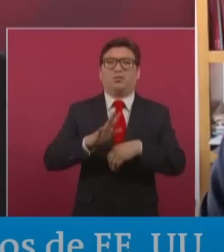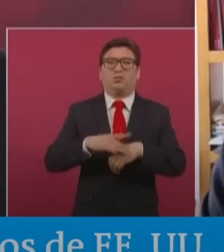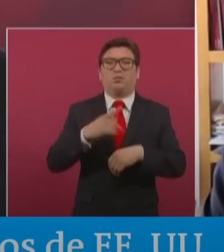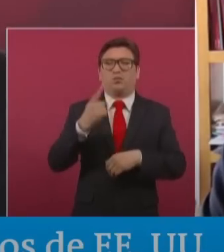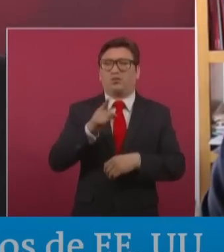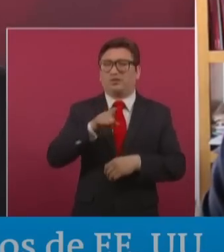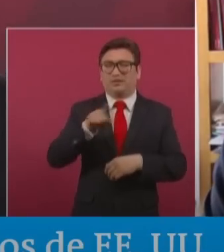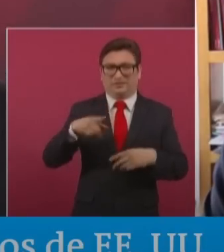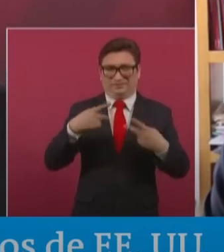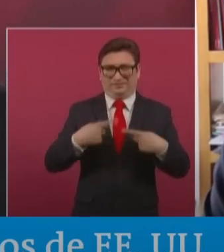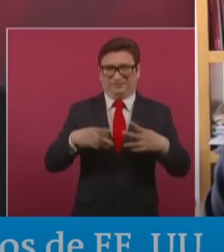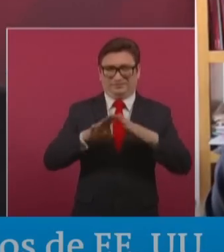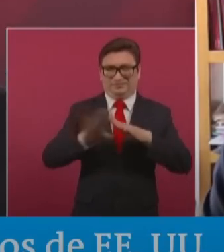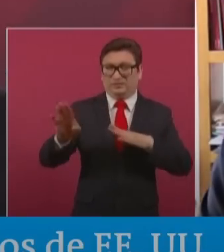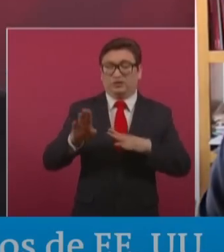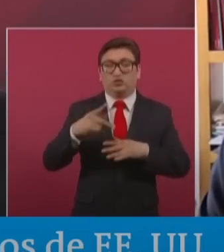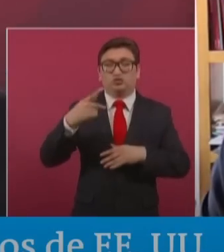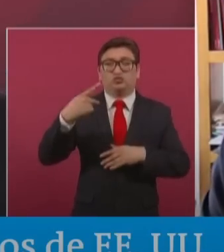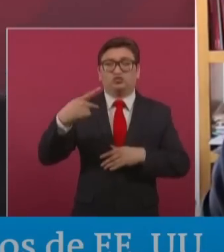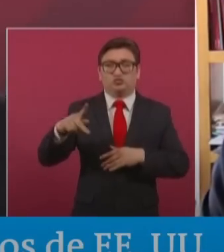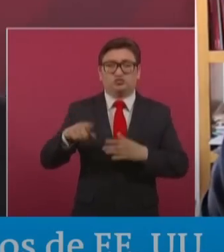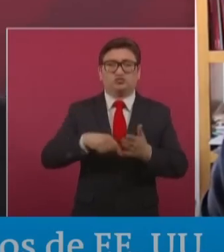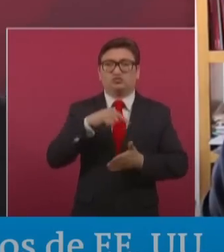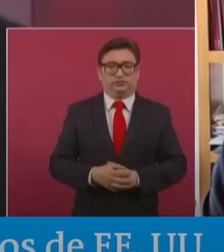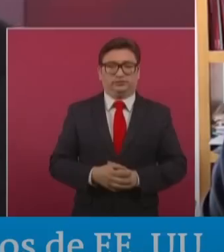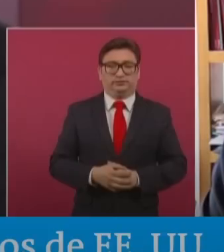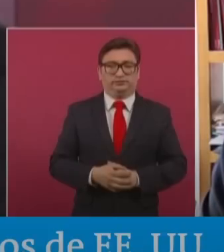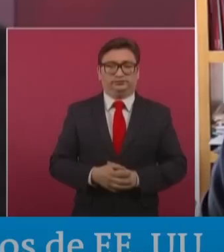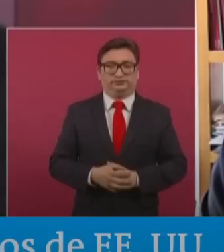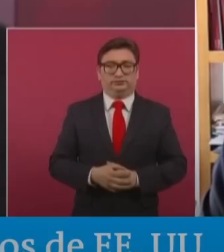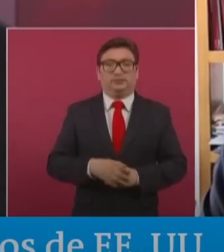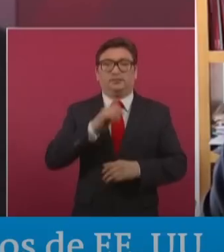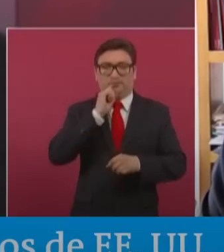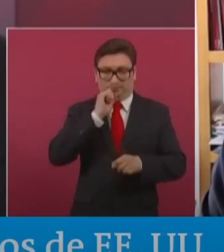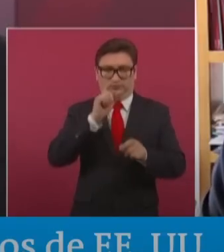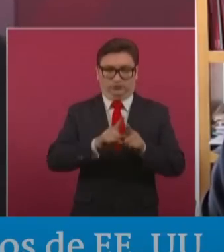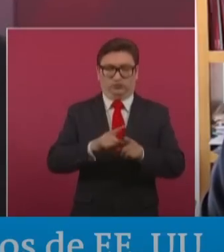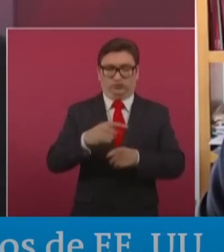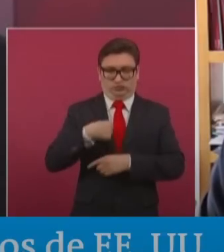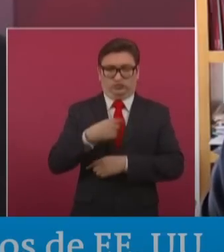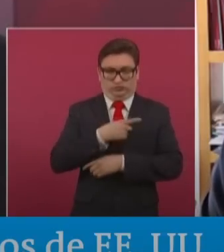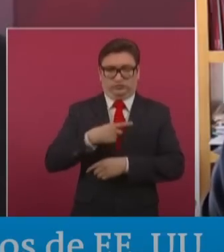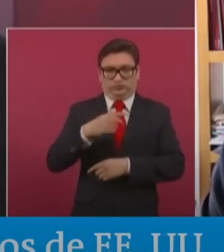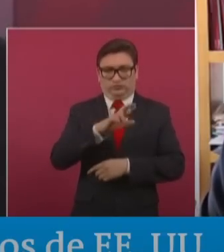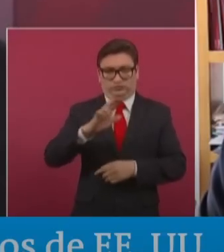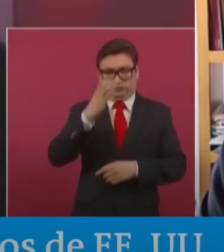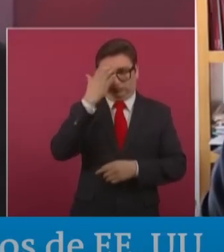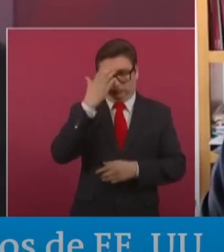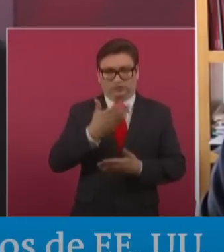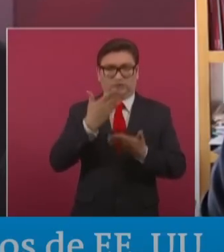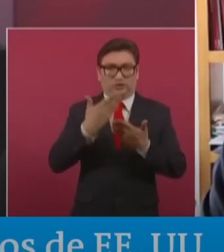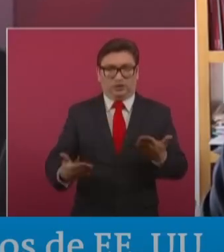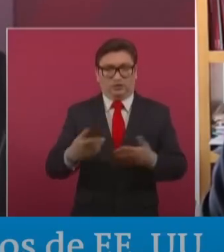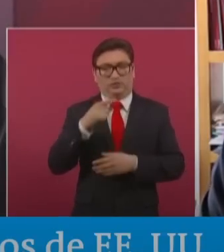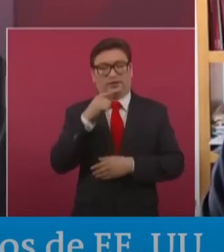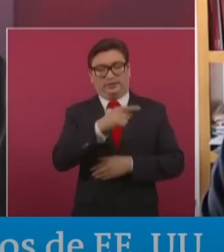el incendio en el centro de detención. Así que esto no se trata de una falta de recursos, sino de una